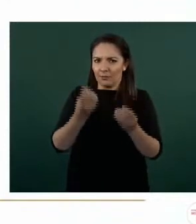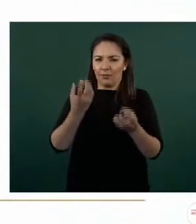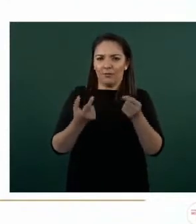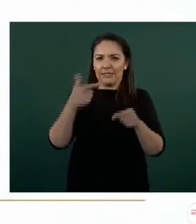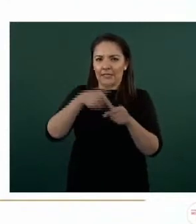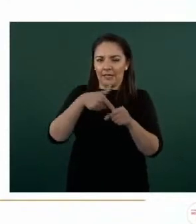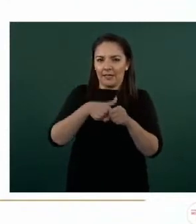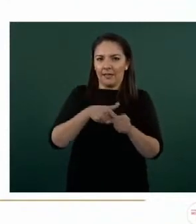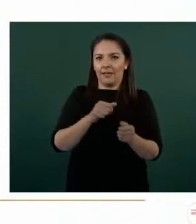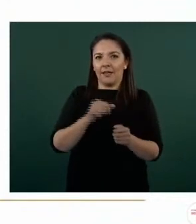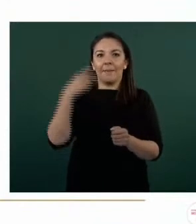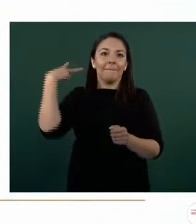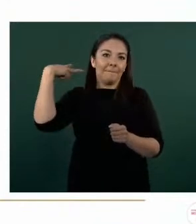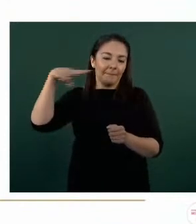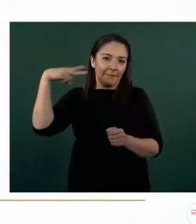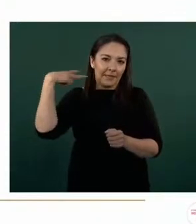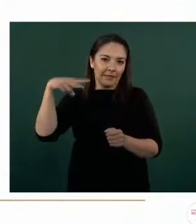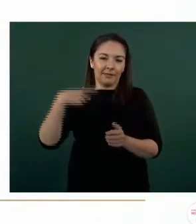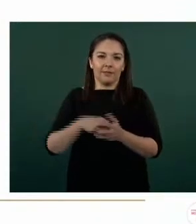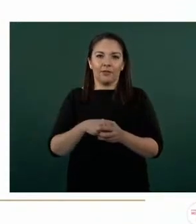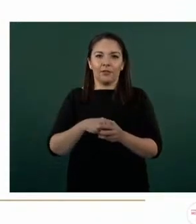en Aculcingo, Veracruz,